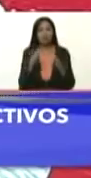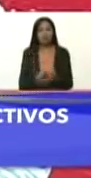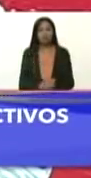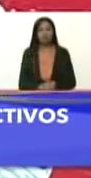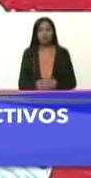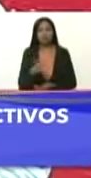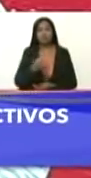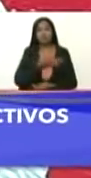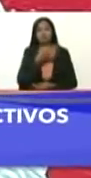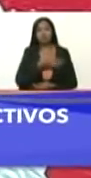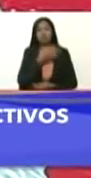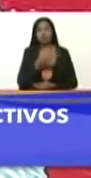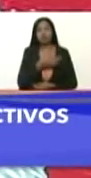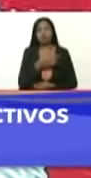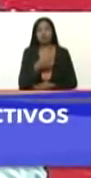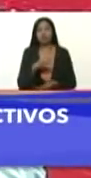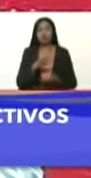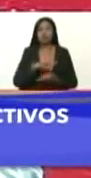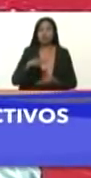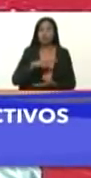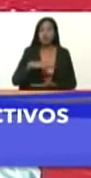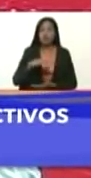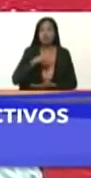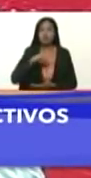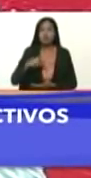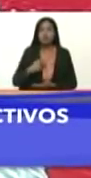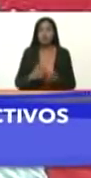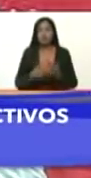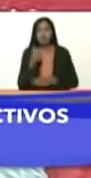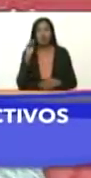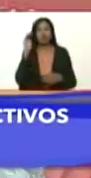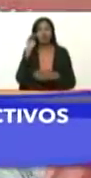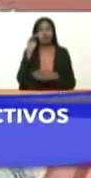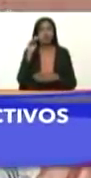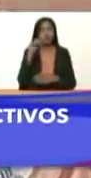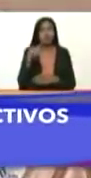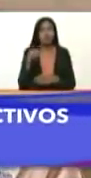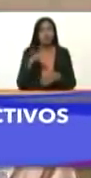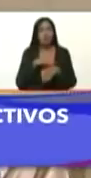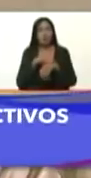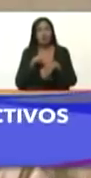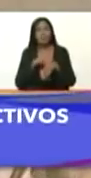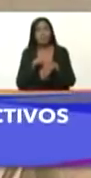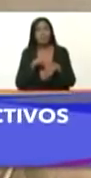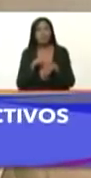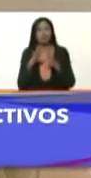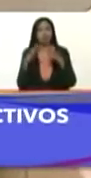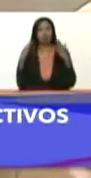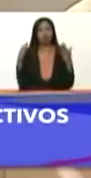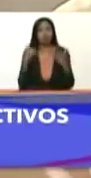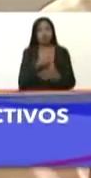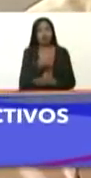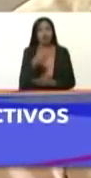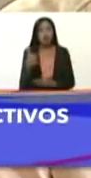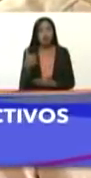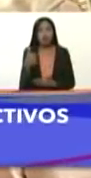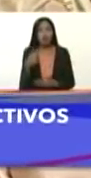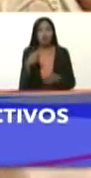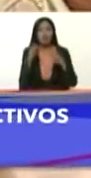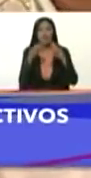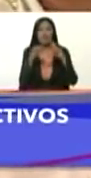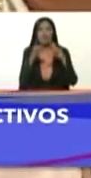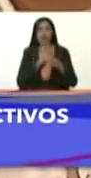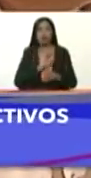lo social, que es donde más hemos avanzado, con las misiones, grandes misiones y el carnet de la